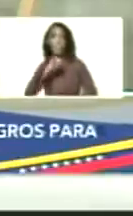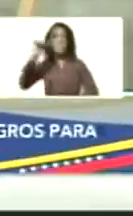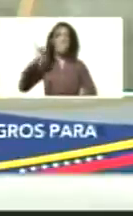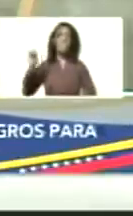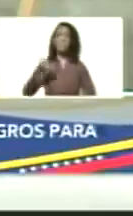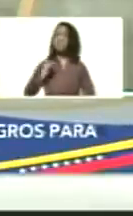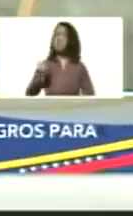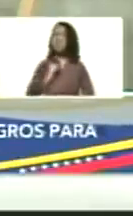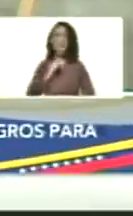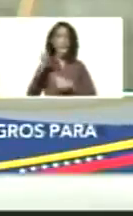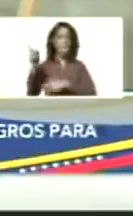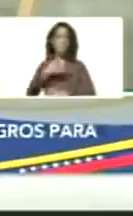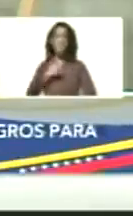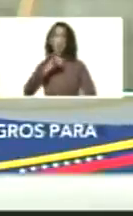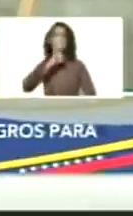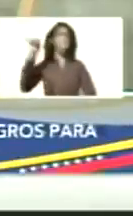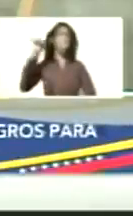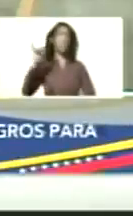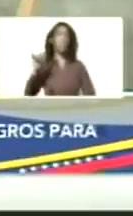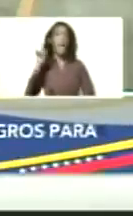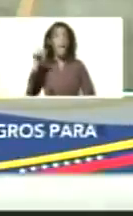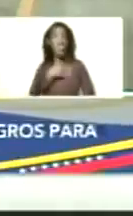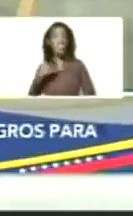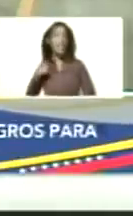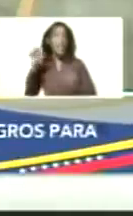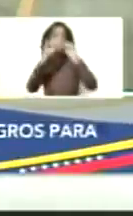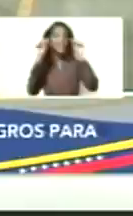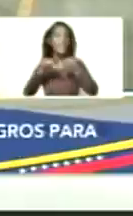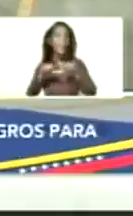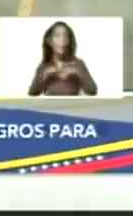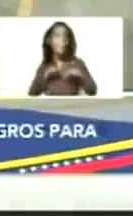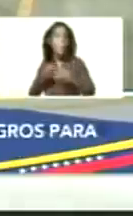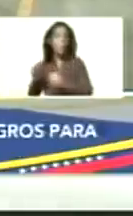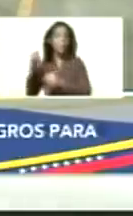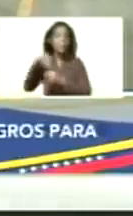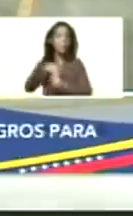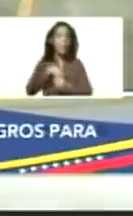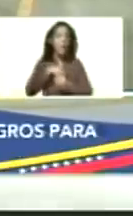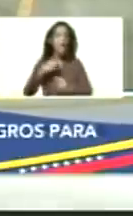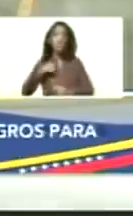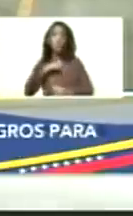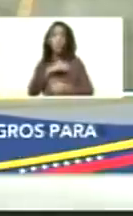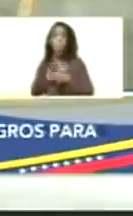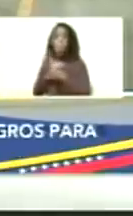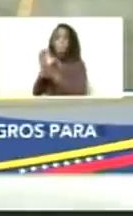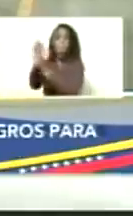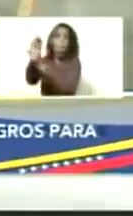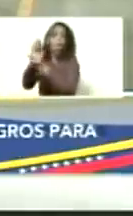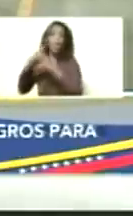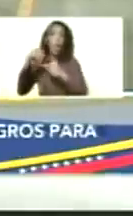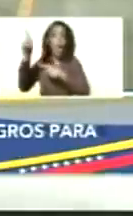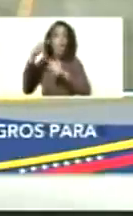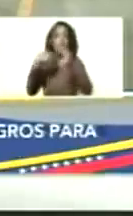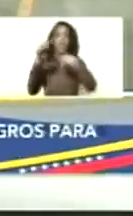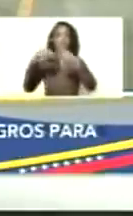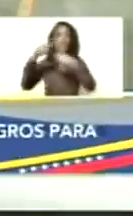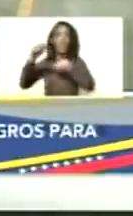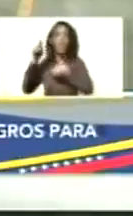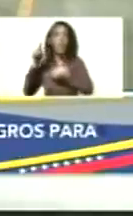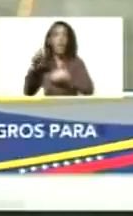dé la gana a ellos, porque ellos lo que quieren es un sistema colonial, donde nosotros dependamos de todo lo que ellos nos venden,